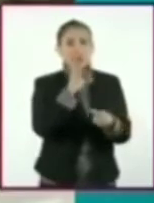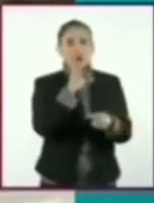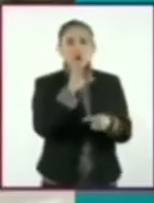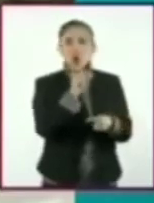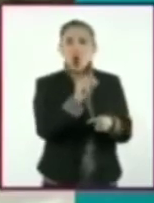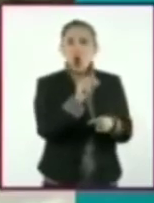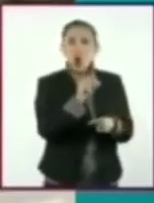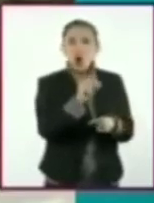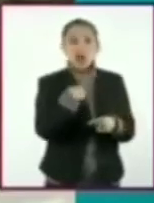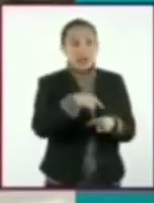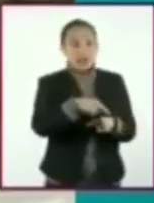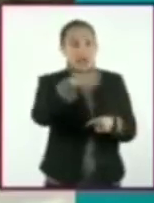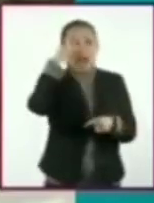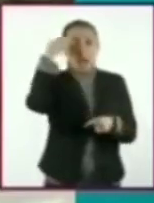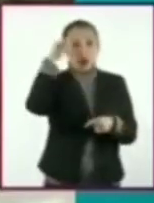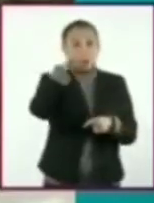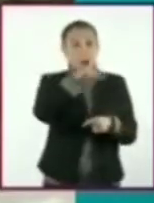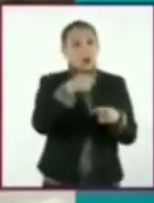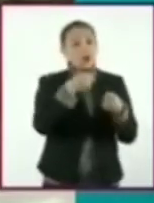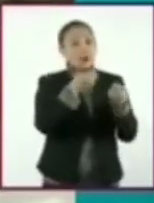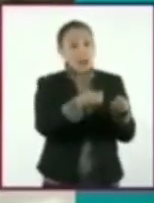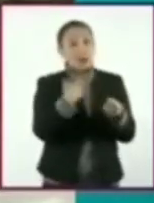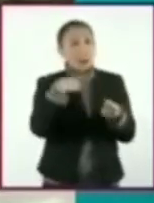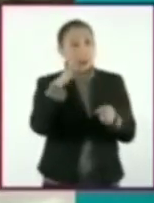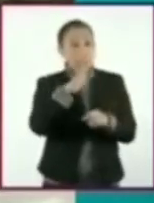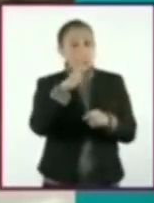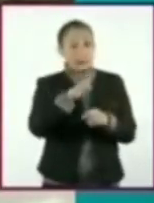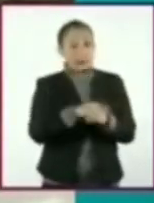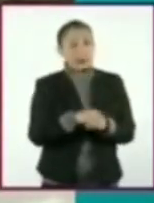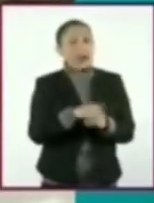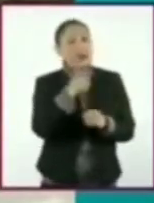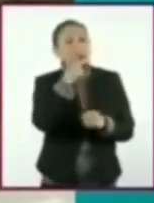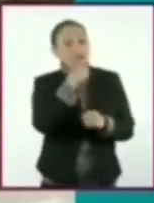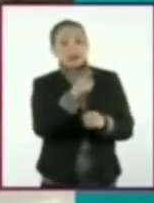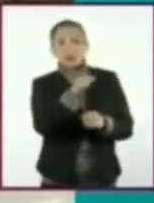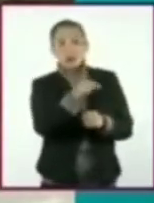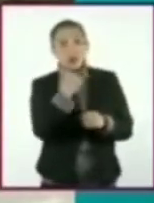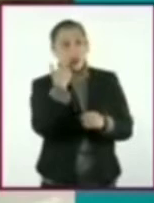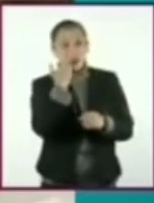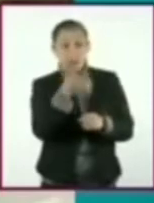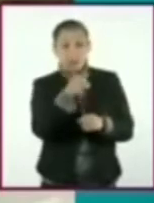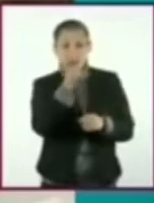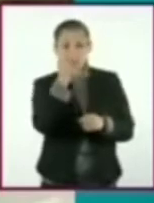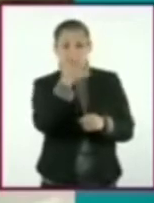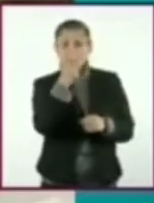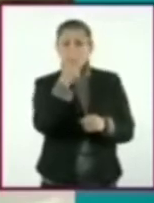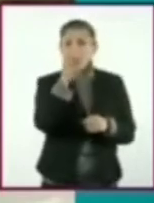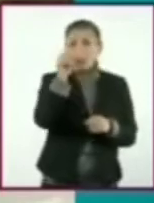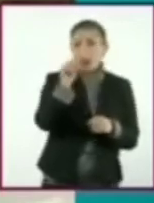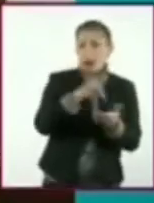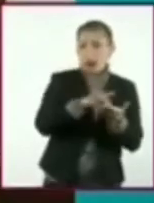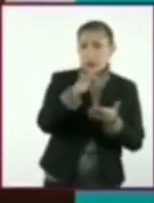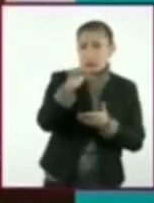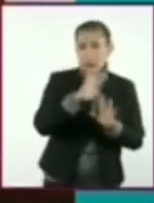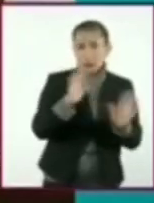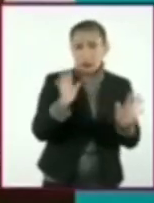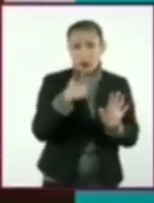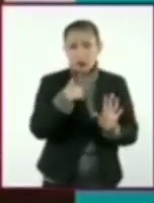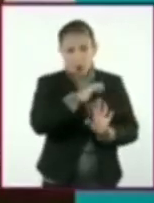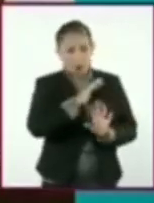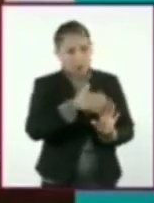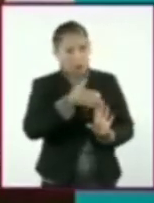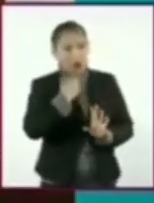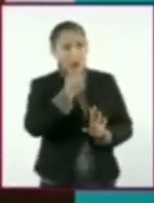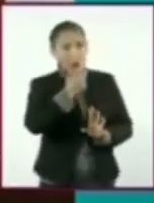Y de grandes, darles alternativas a los niños, aunque suene muy tonto, decirle, oye, si no quieres tomar, puedes decirles, no, gracias, estoy